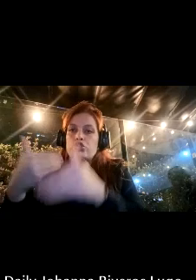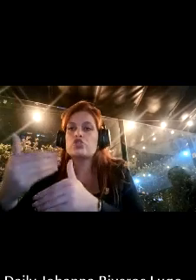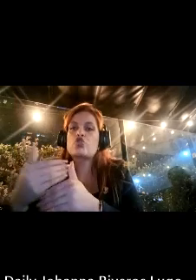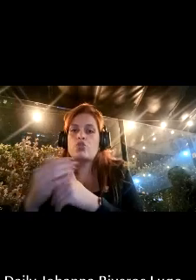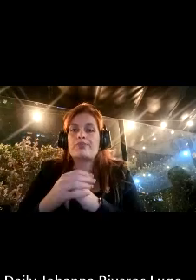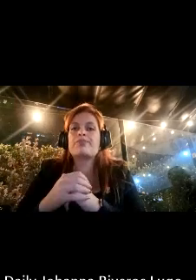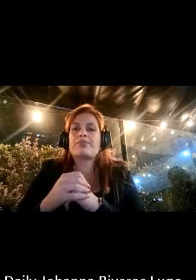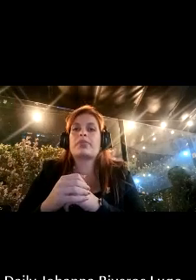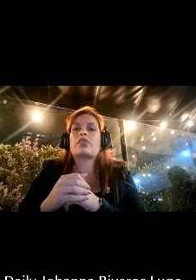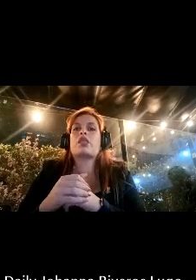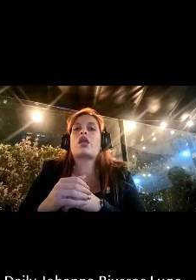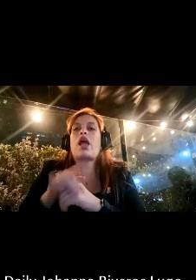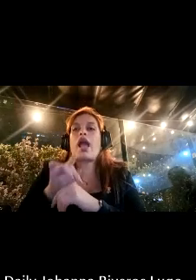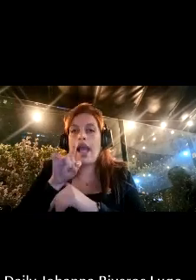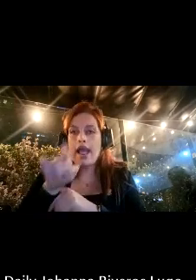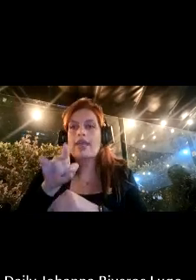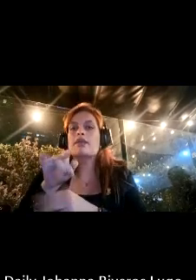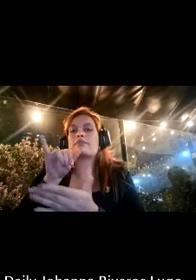tenemos